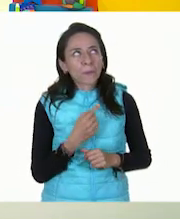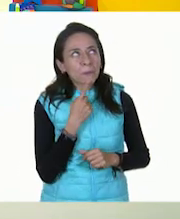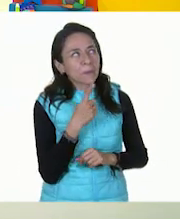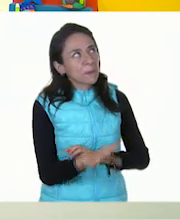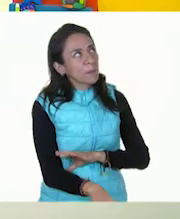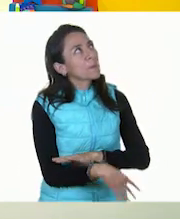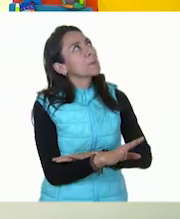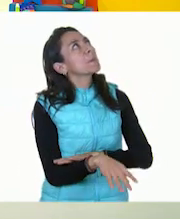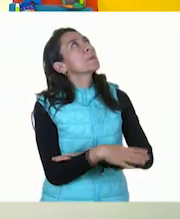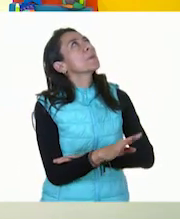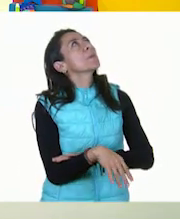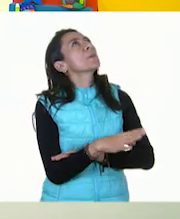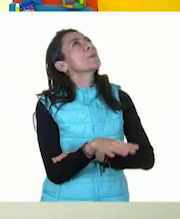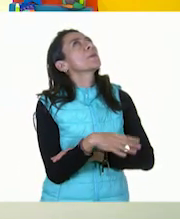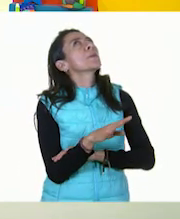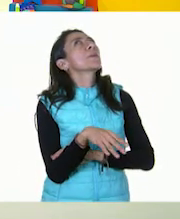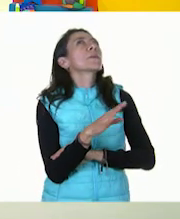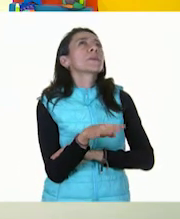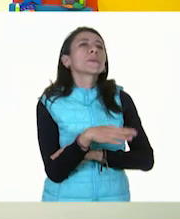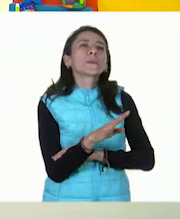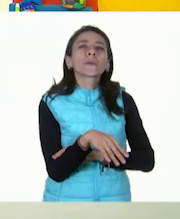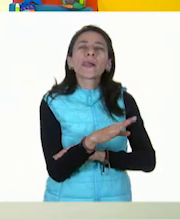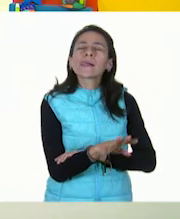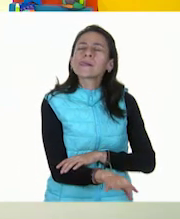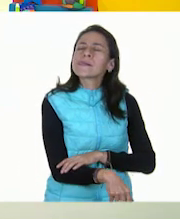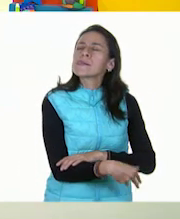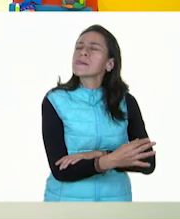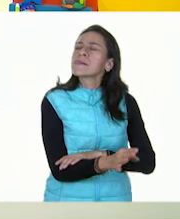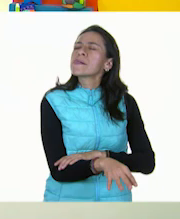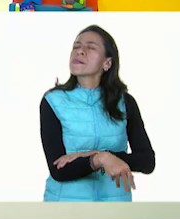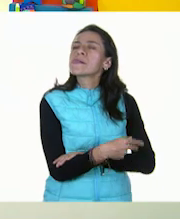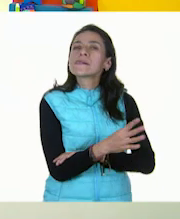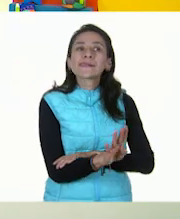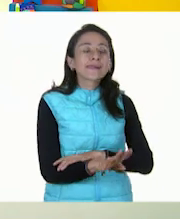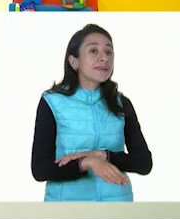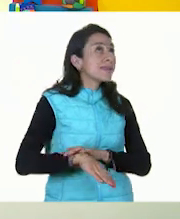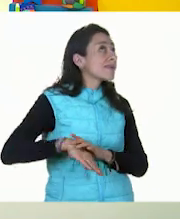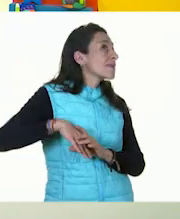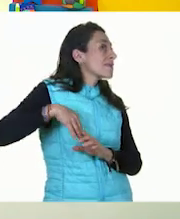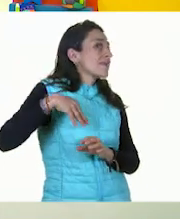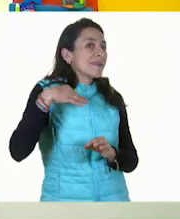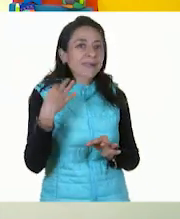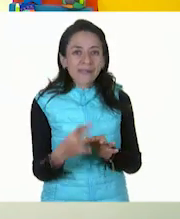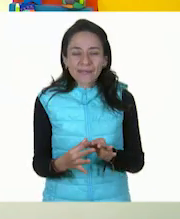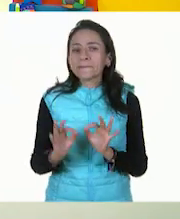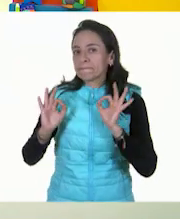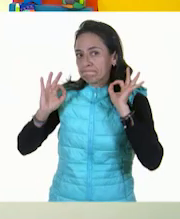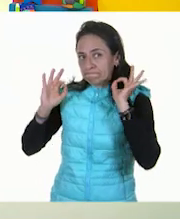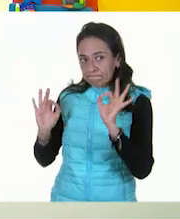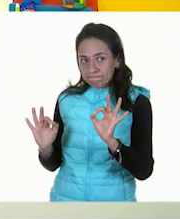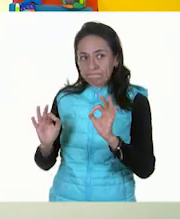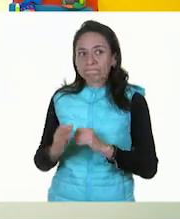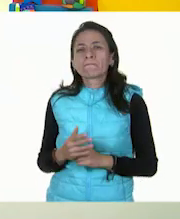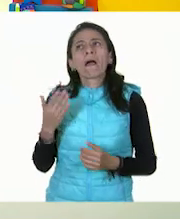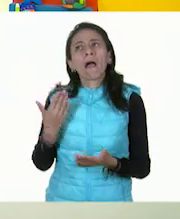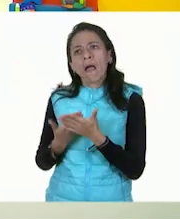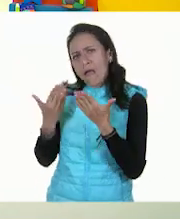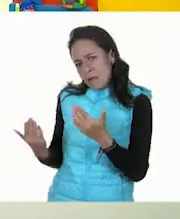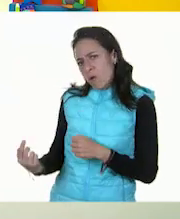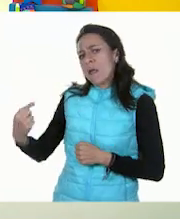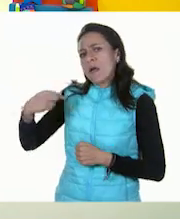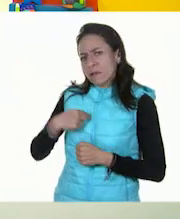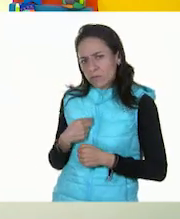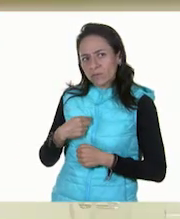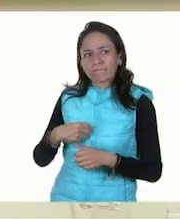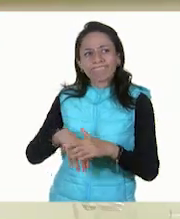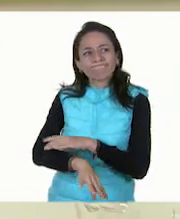Ay, ay, ay, ay, simper, simper, simper, simper. ¡Listo! Perfecto, ahora es mi turno. A mí me salió